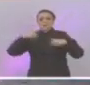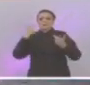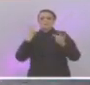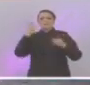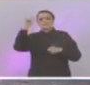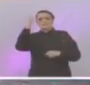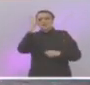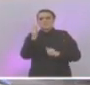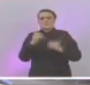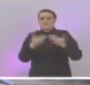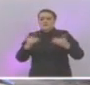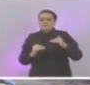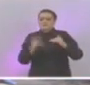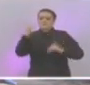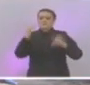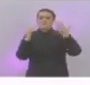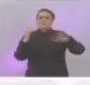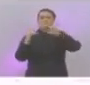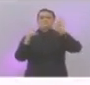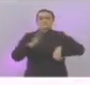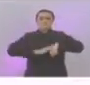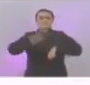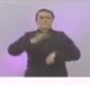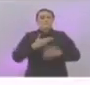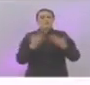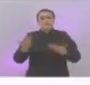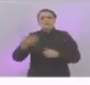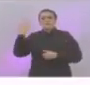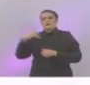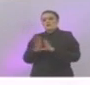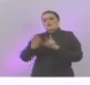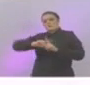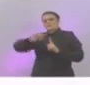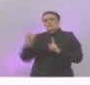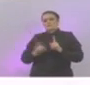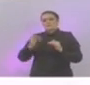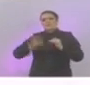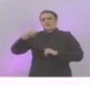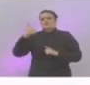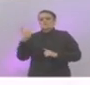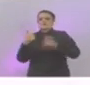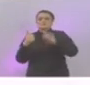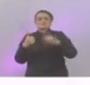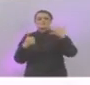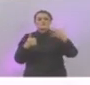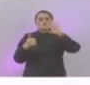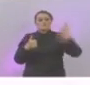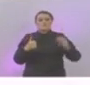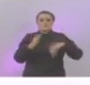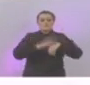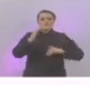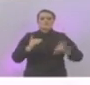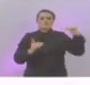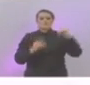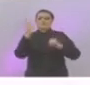un crecimiento de casi el 10%, por encima de la media nacional de 6.5%.